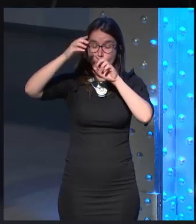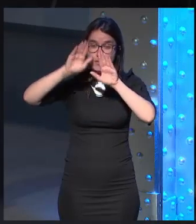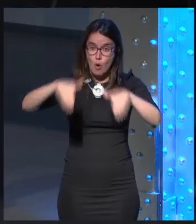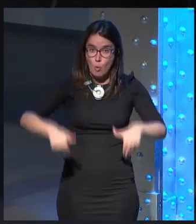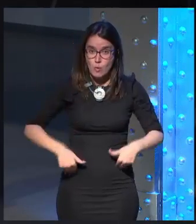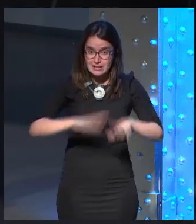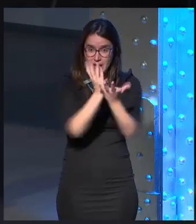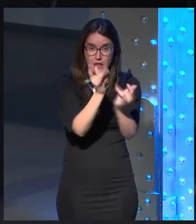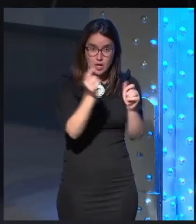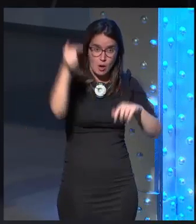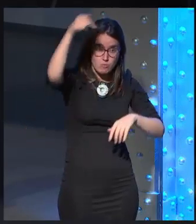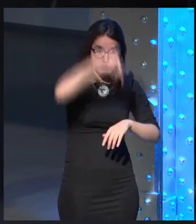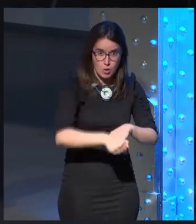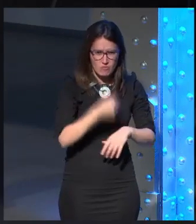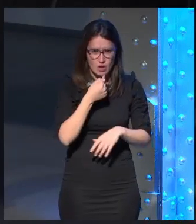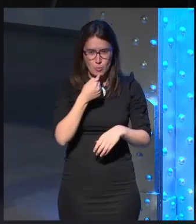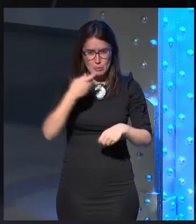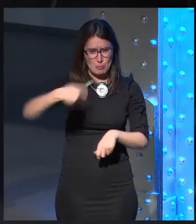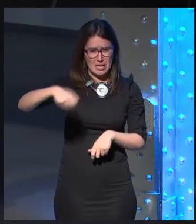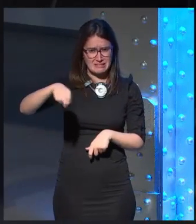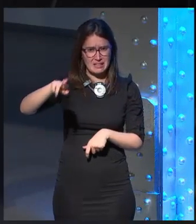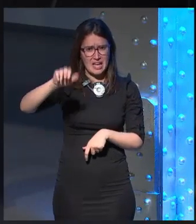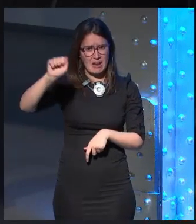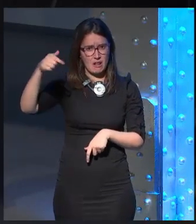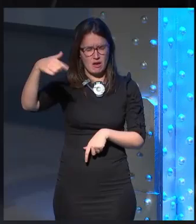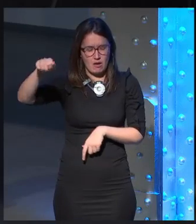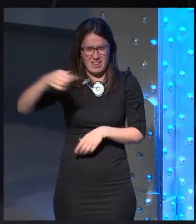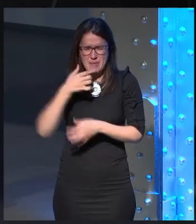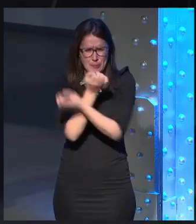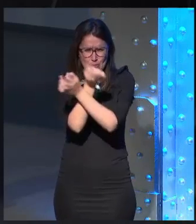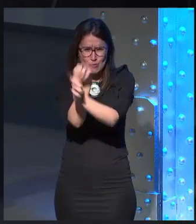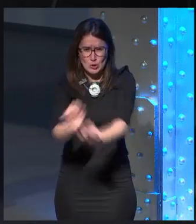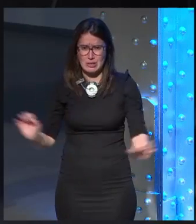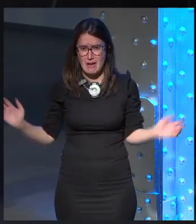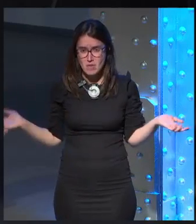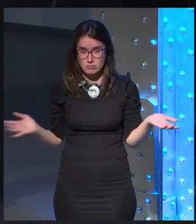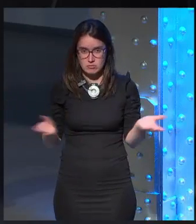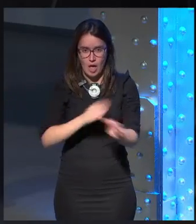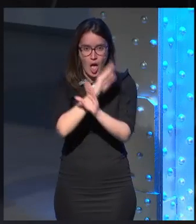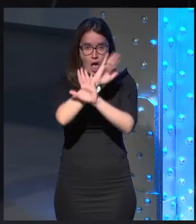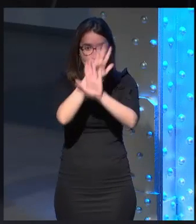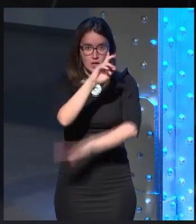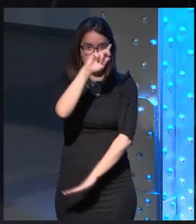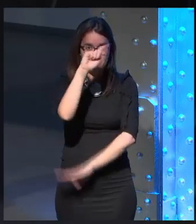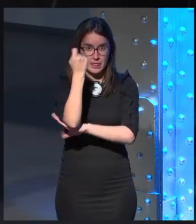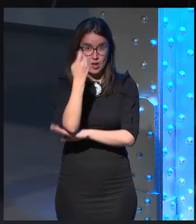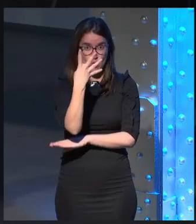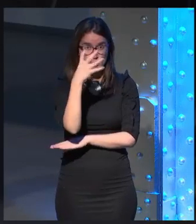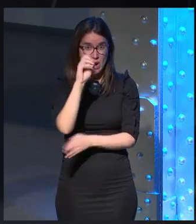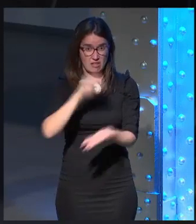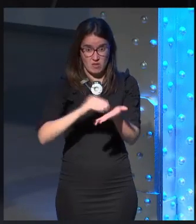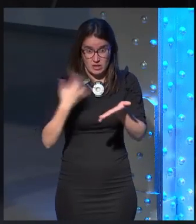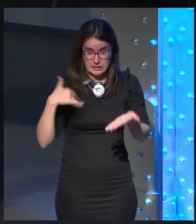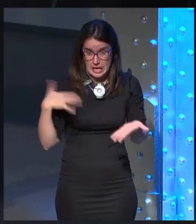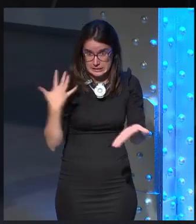vuelta, yo dije, este hombre está loco. Eso no va a ocurrir en la vida. Y lo hizo. Unas 40 veces lleva